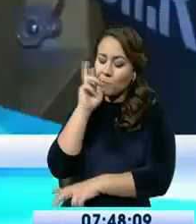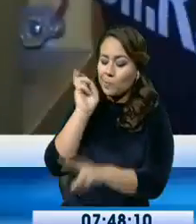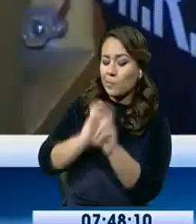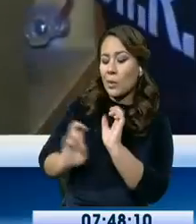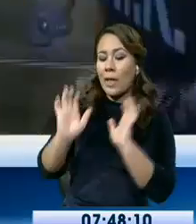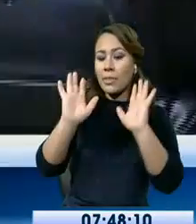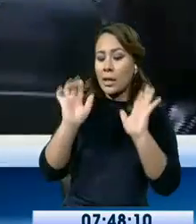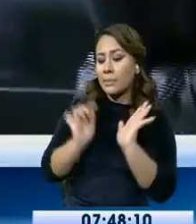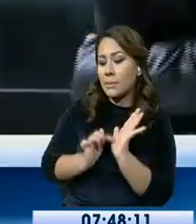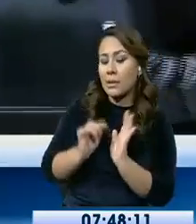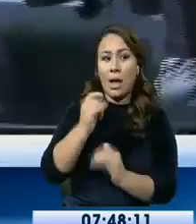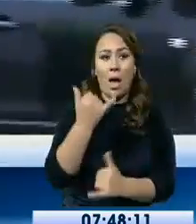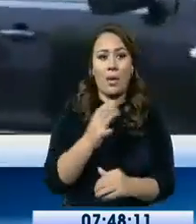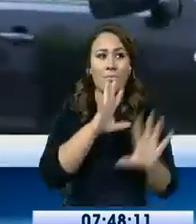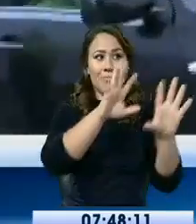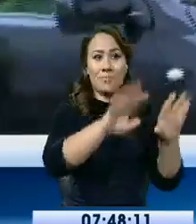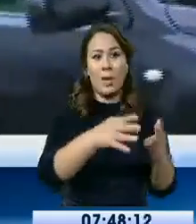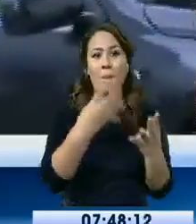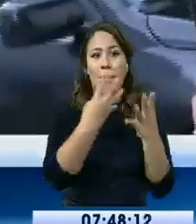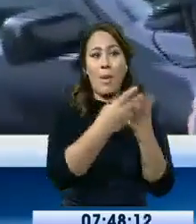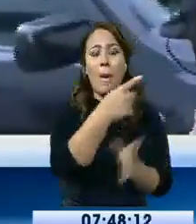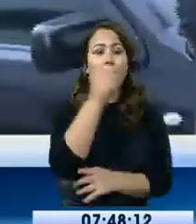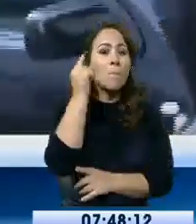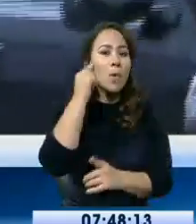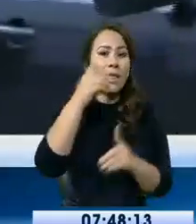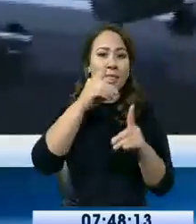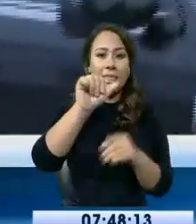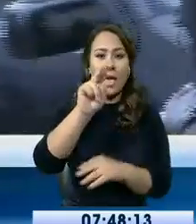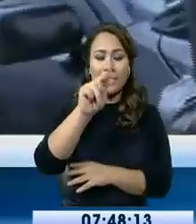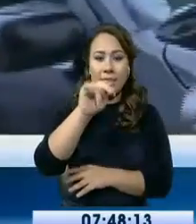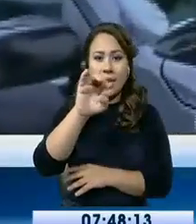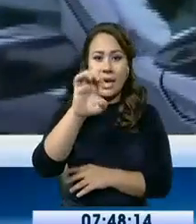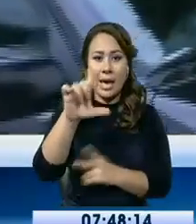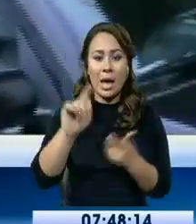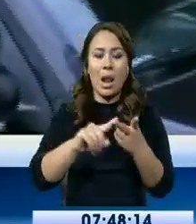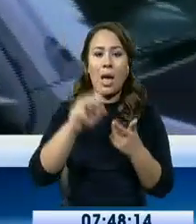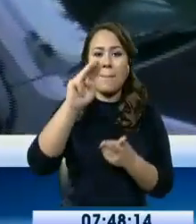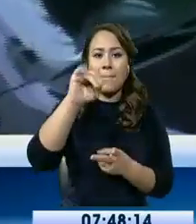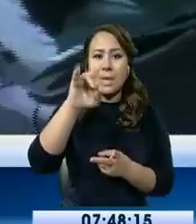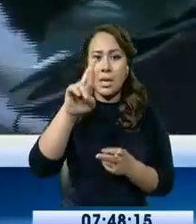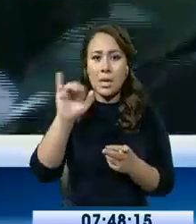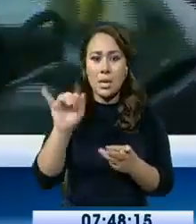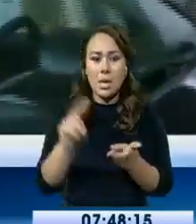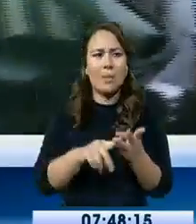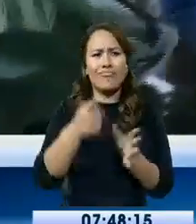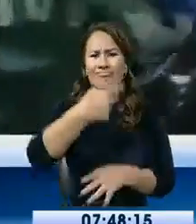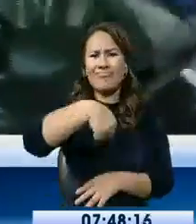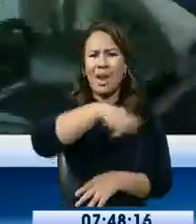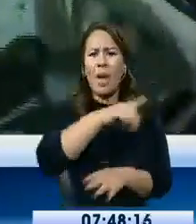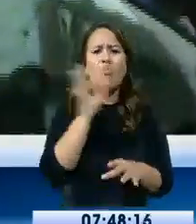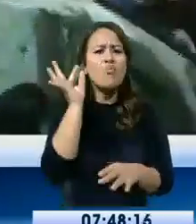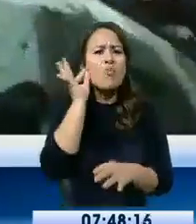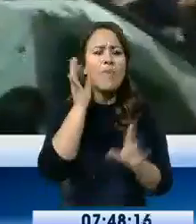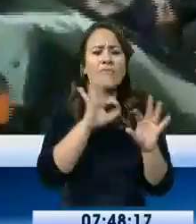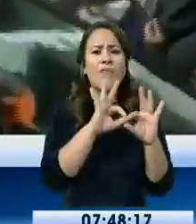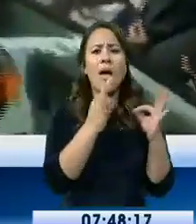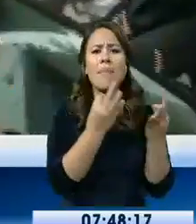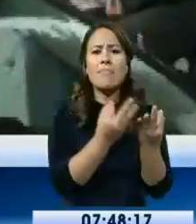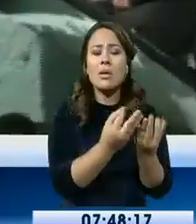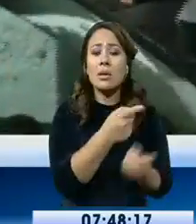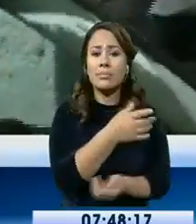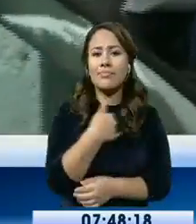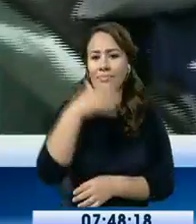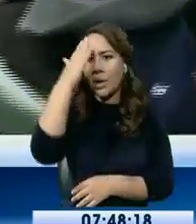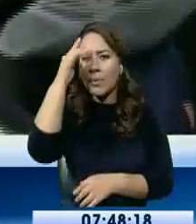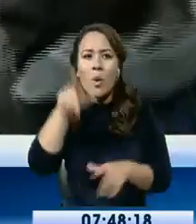en donde fueron detenidas Daniela P., Miriam P., Verónica P. y Silvia A., todas bajo vínculos familiares. Escogían muy bien a sus víctimas y tenían